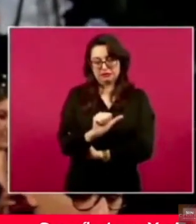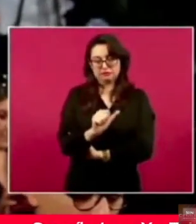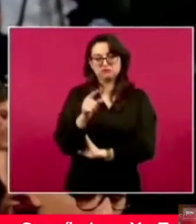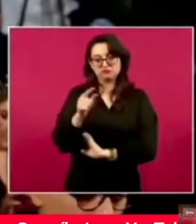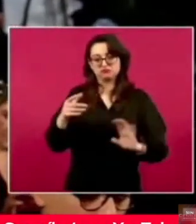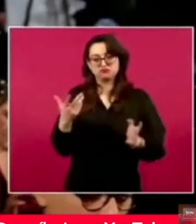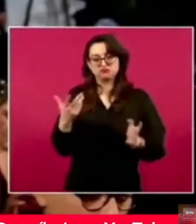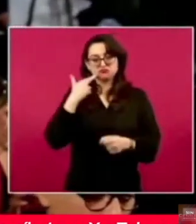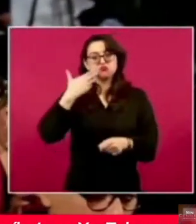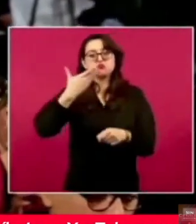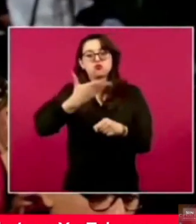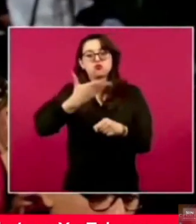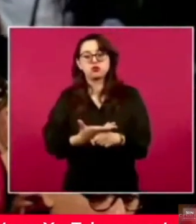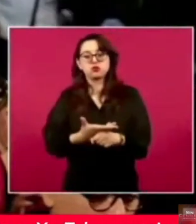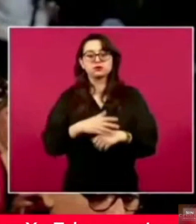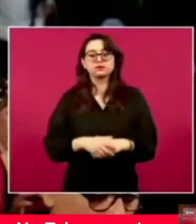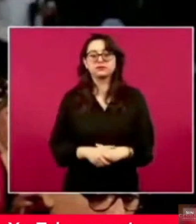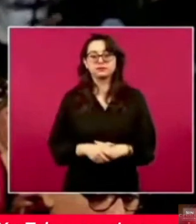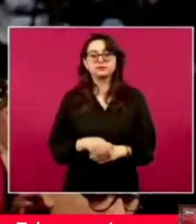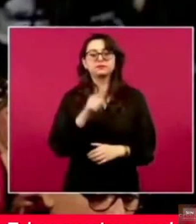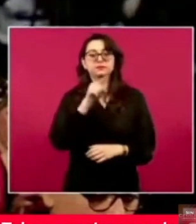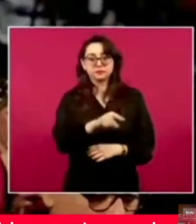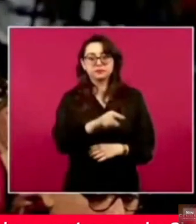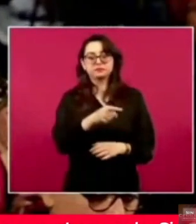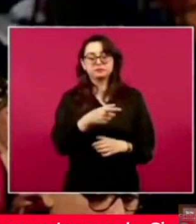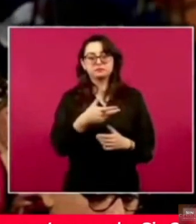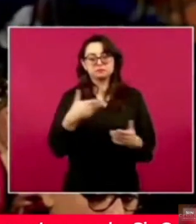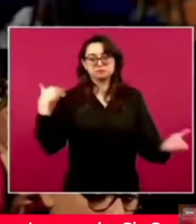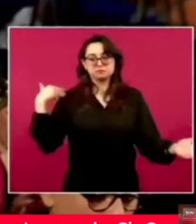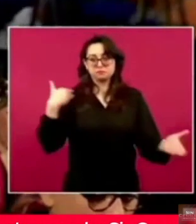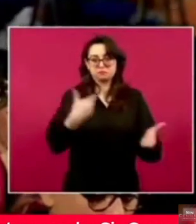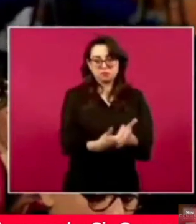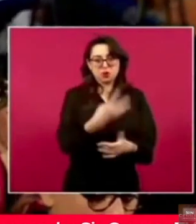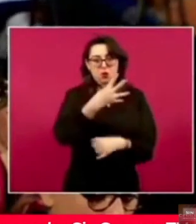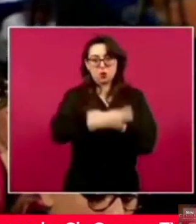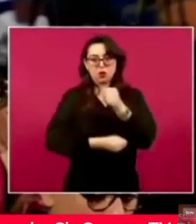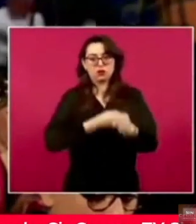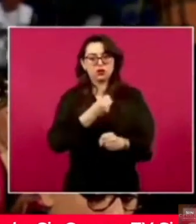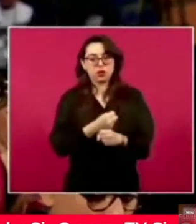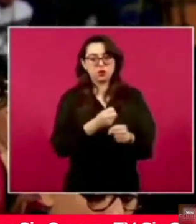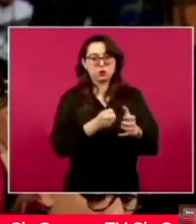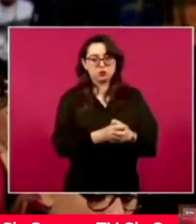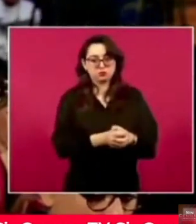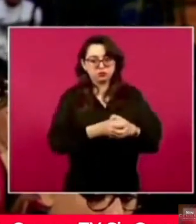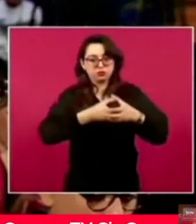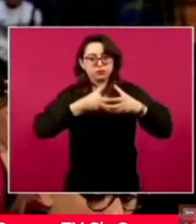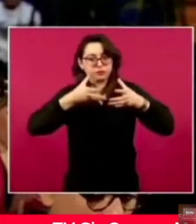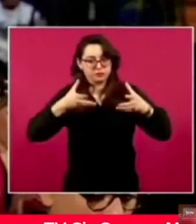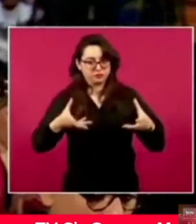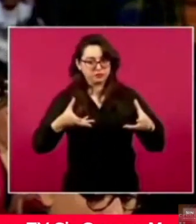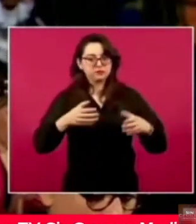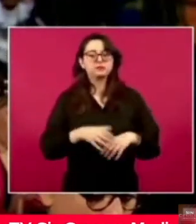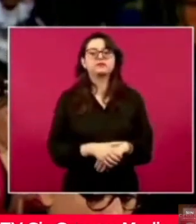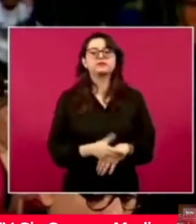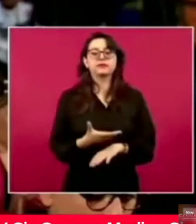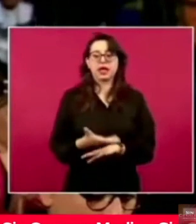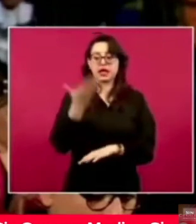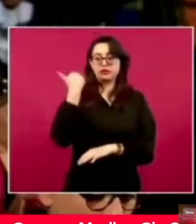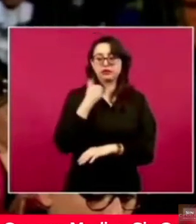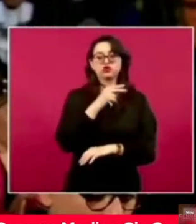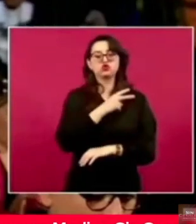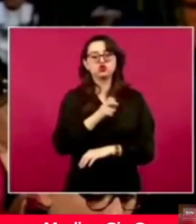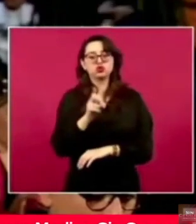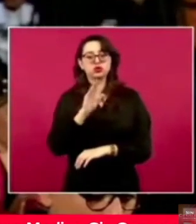Sedena. Y su estructura ha crecido mucho durante la presente administración, pues pasó de tener